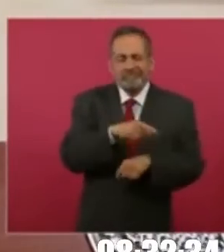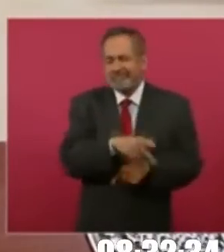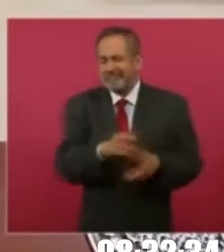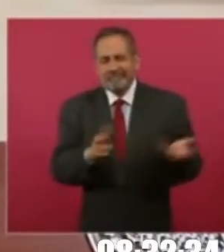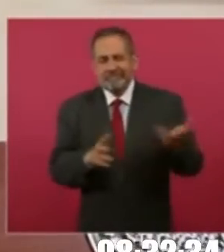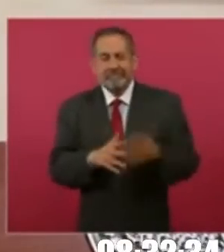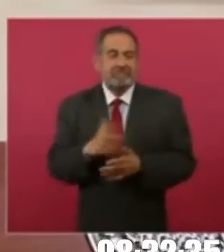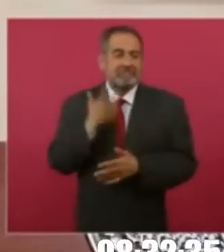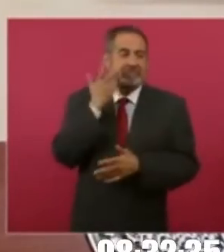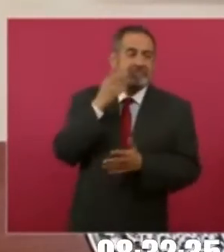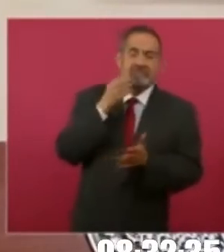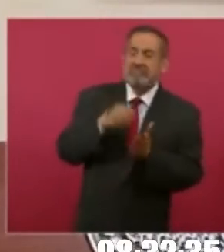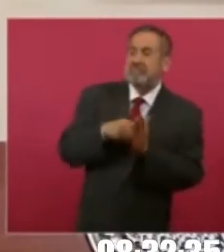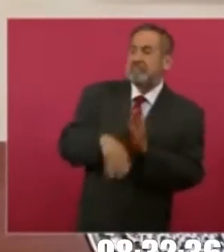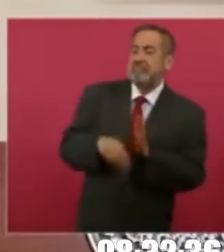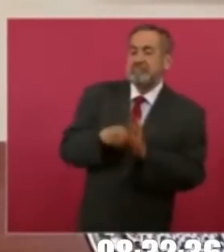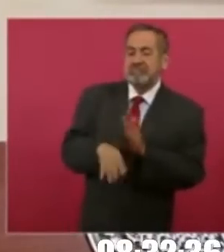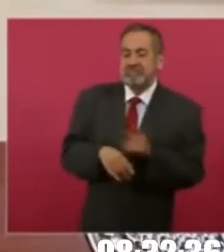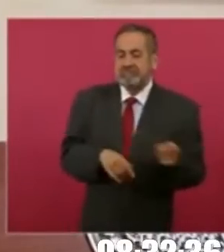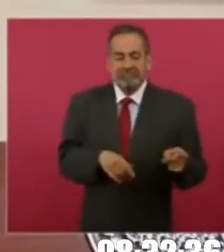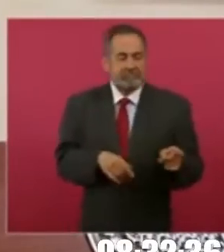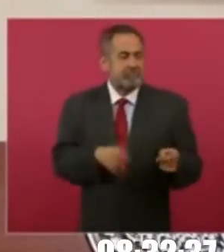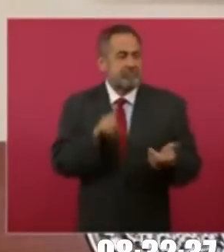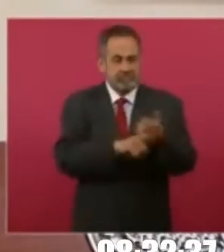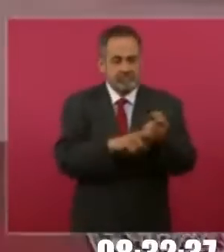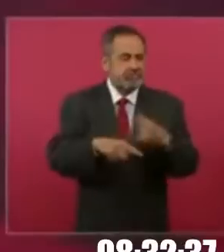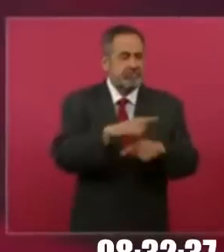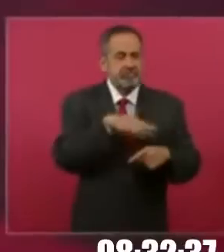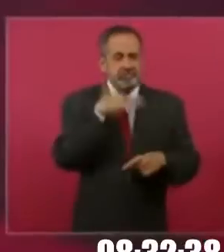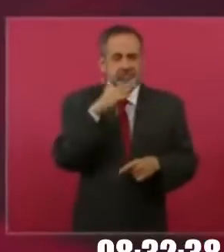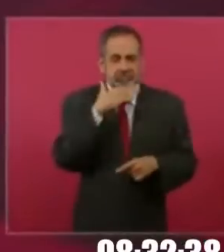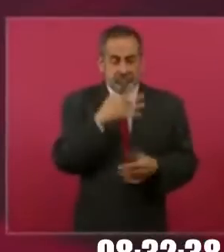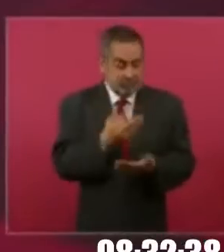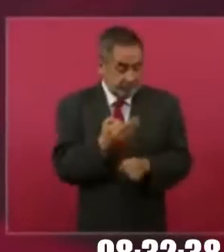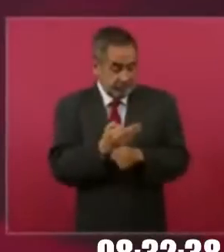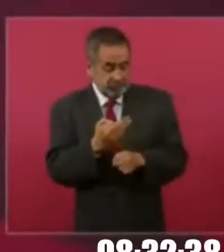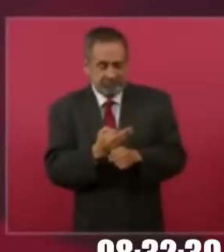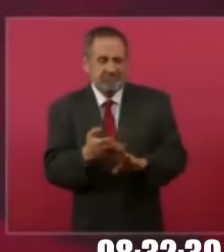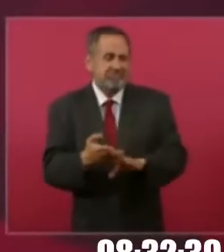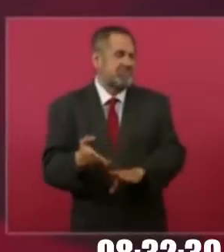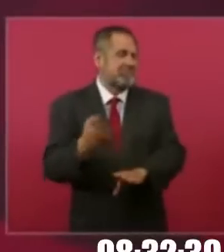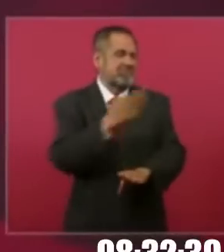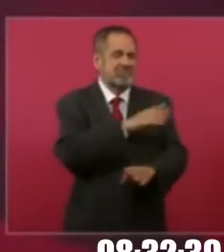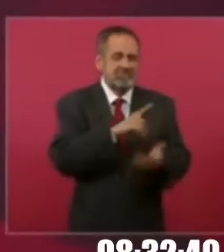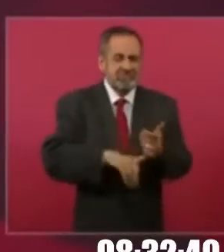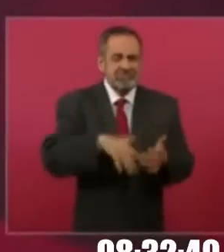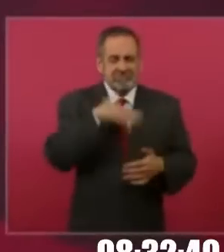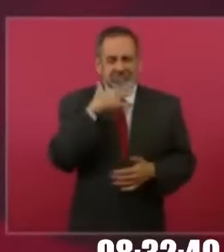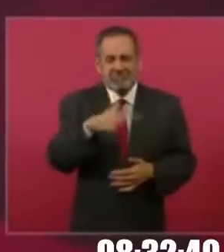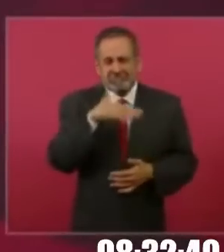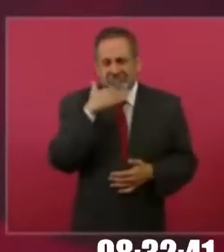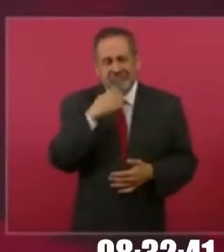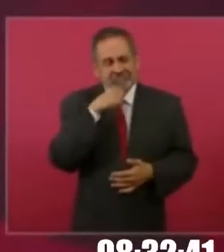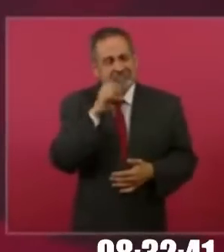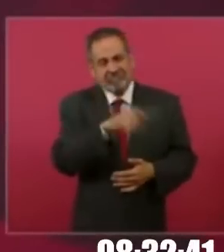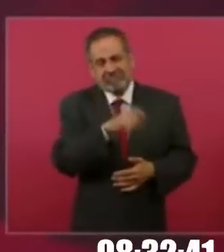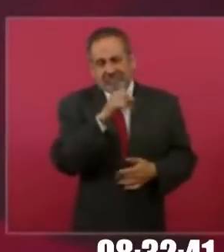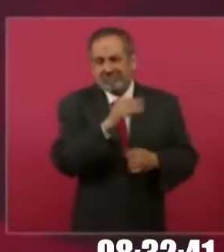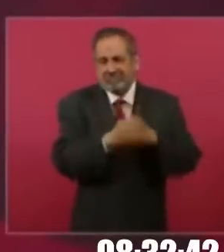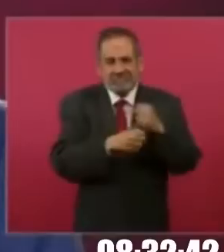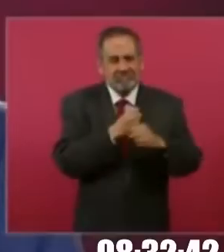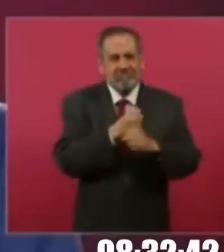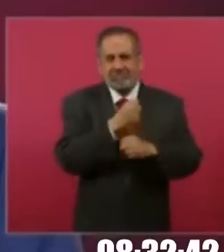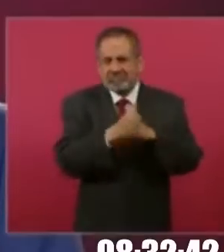es una excusa para la corrupción no de ahora lleva décadas